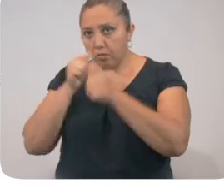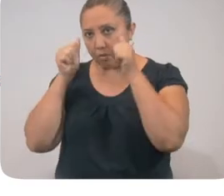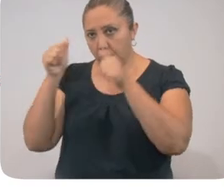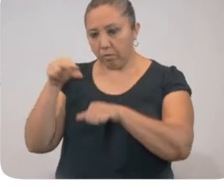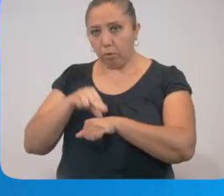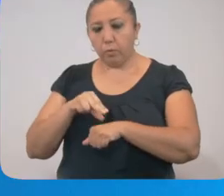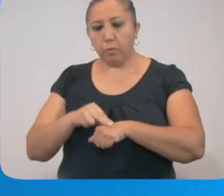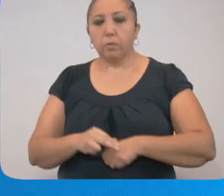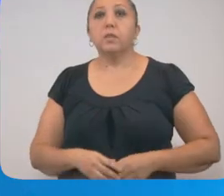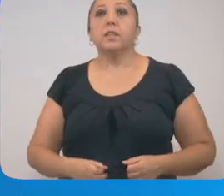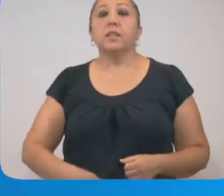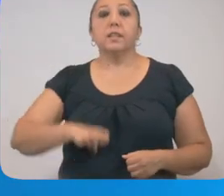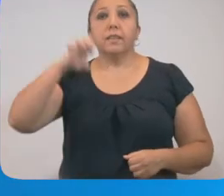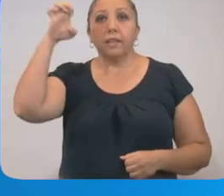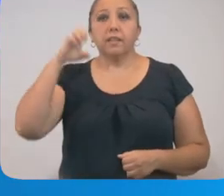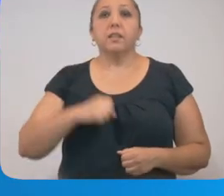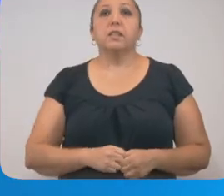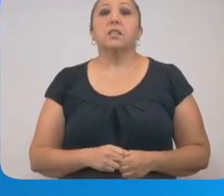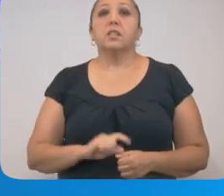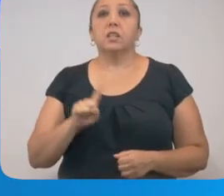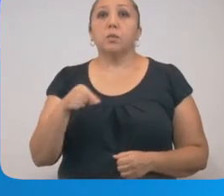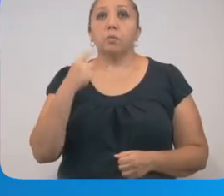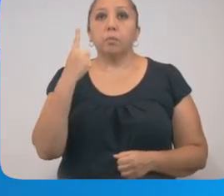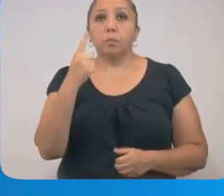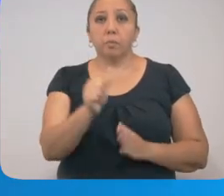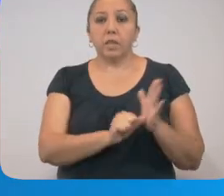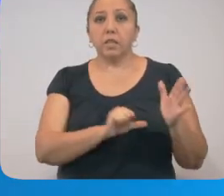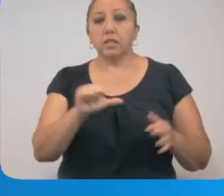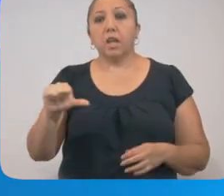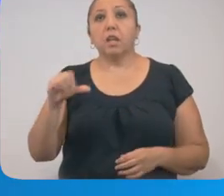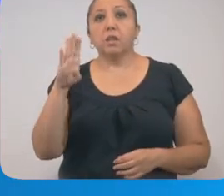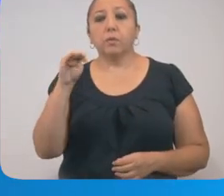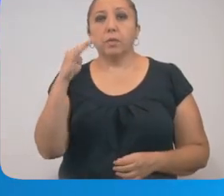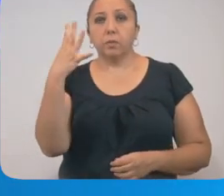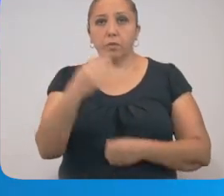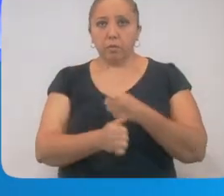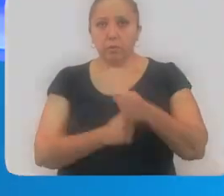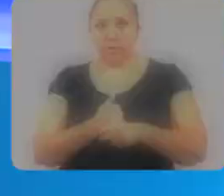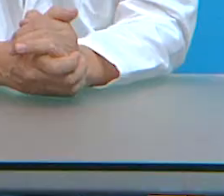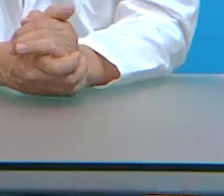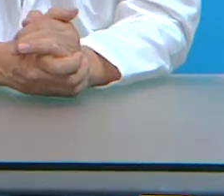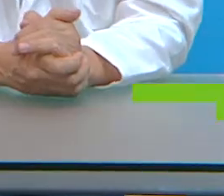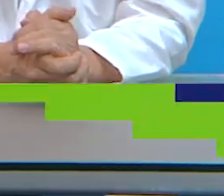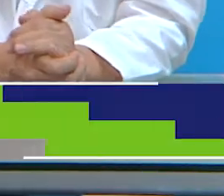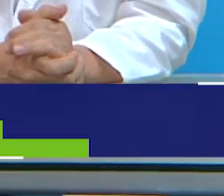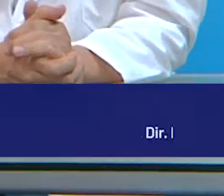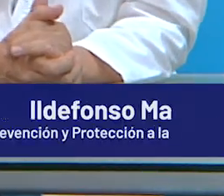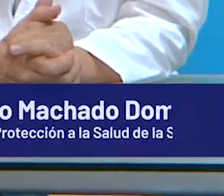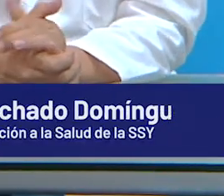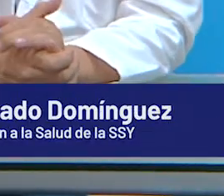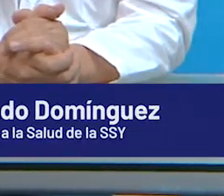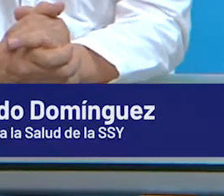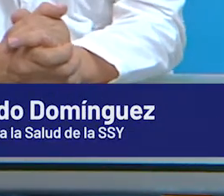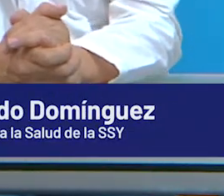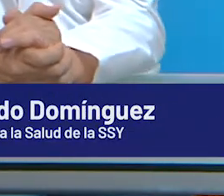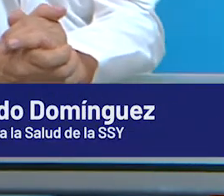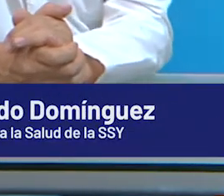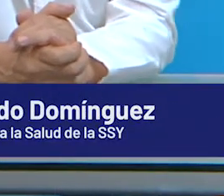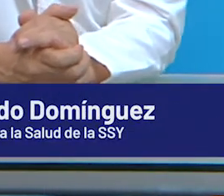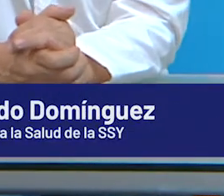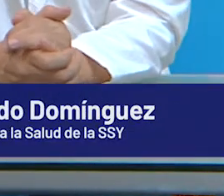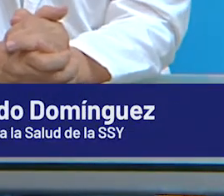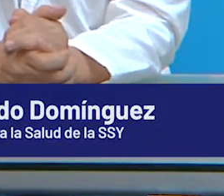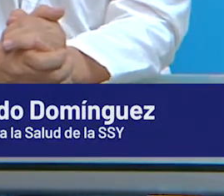total. El rango de edad de los casos confirmados es de un mes a 94 años. Ese es el panorama del día de hoy, doctor. Gracias, doctor Isaac.